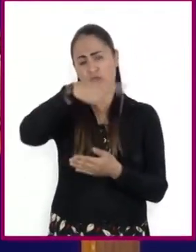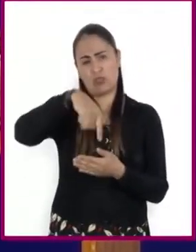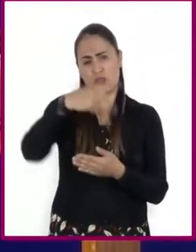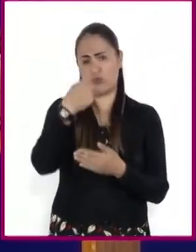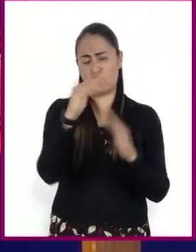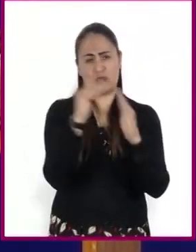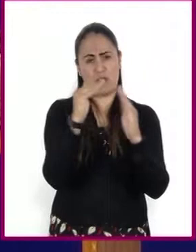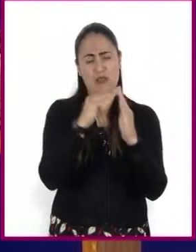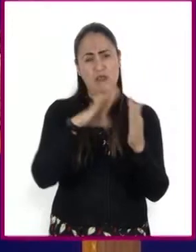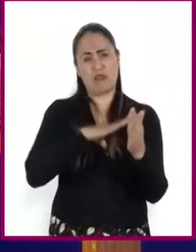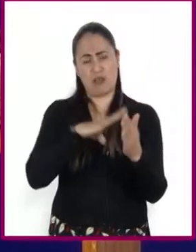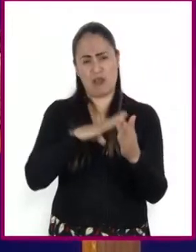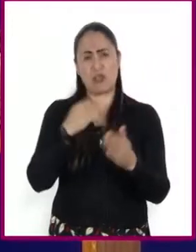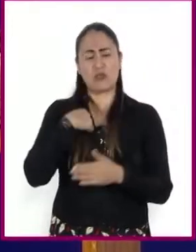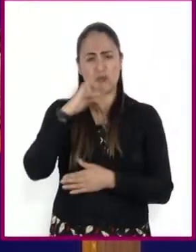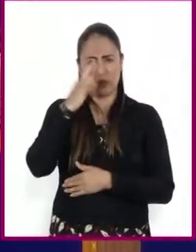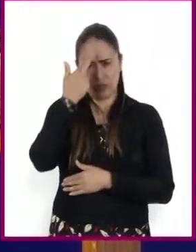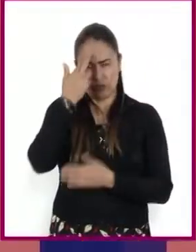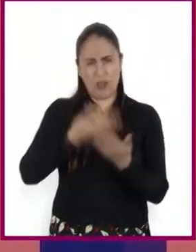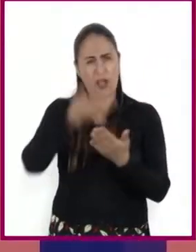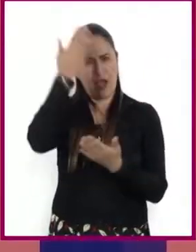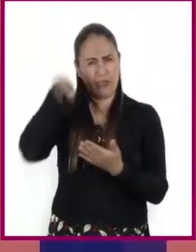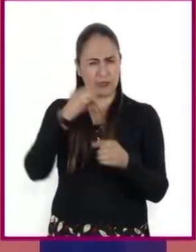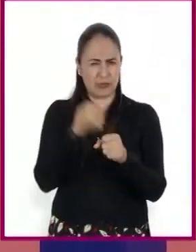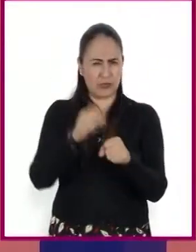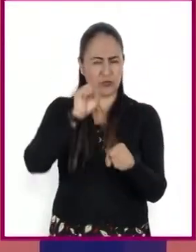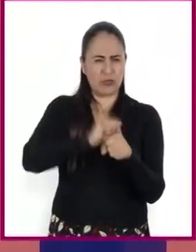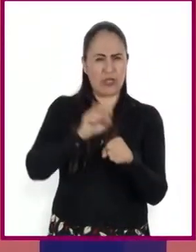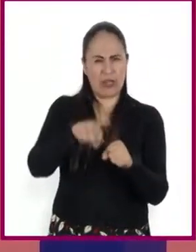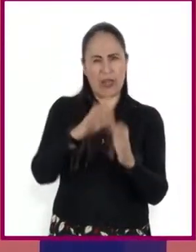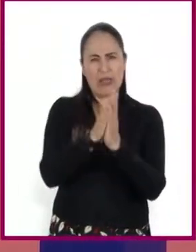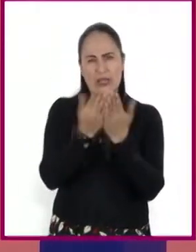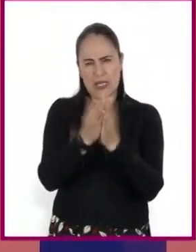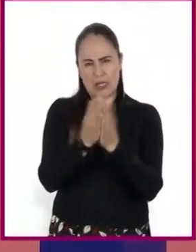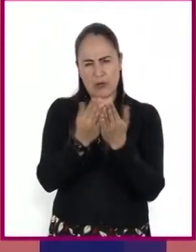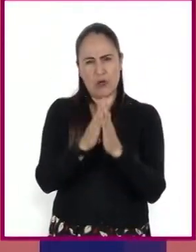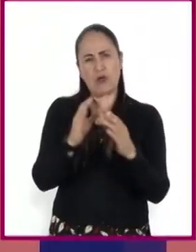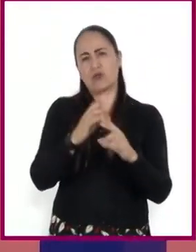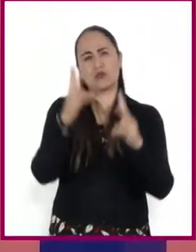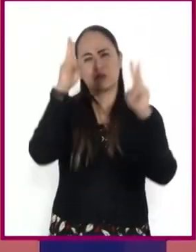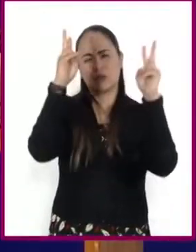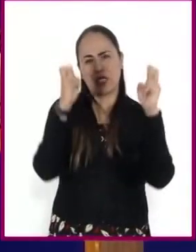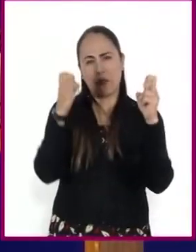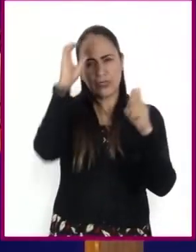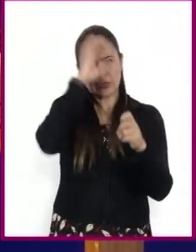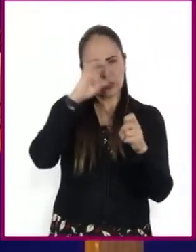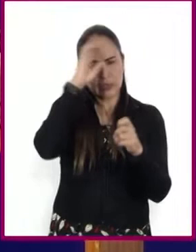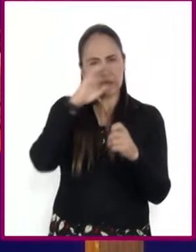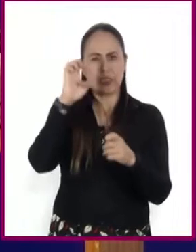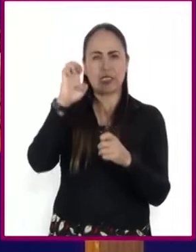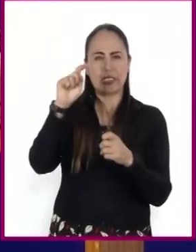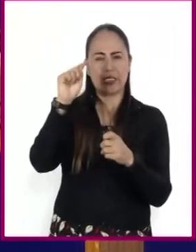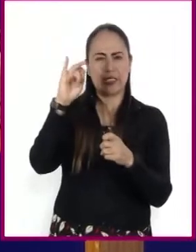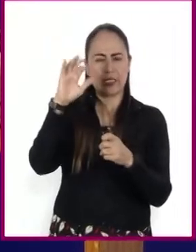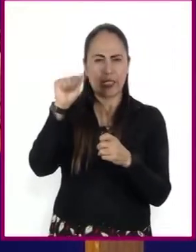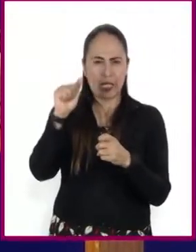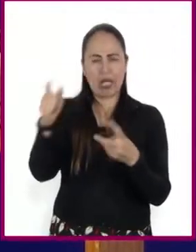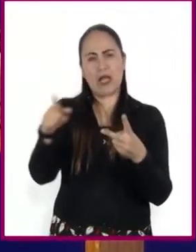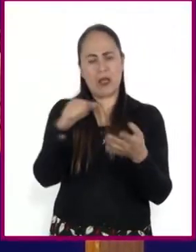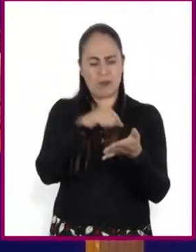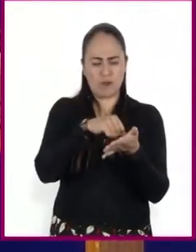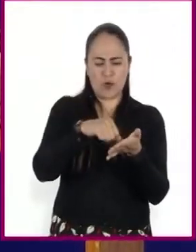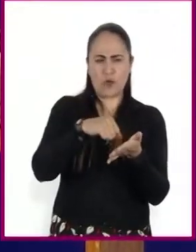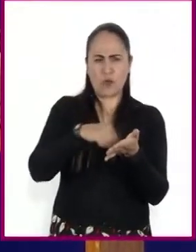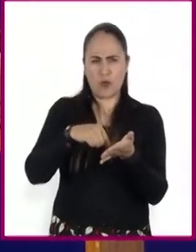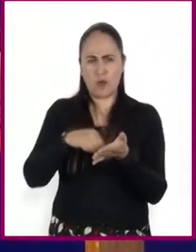que cuando yo iba a la secundaria, en mis libros de ciencias o formación cívica y ética, solíamos subrayar los conceptos y definiciones que